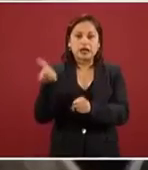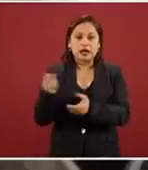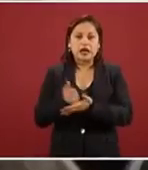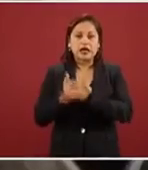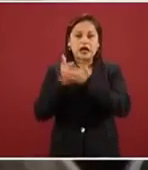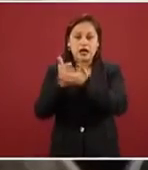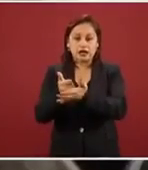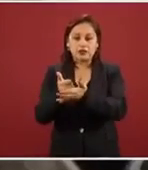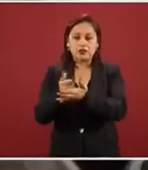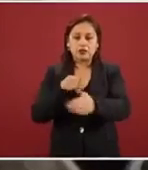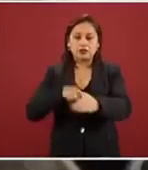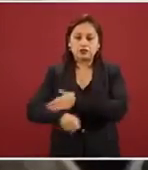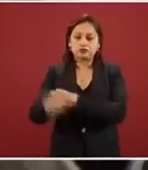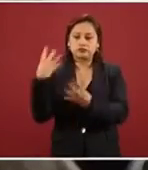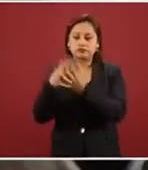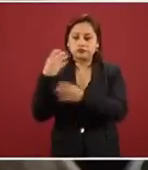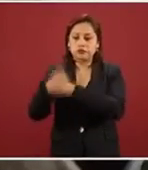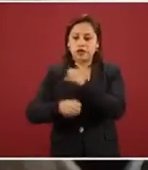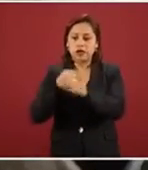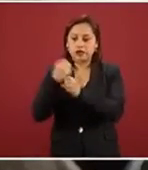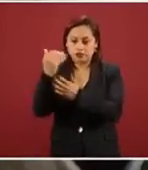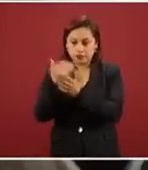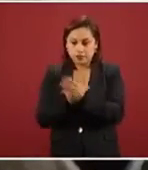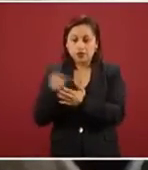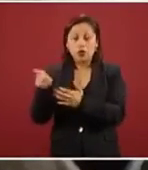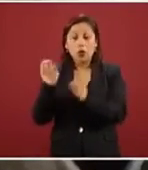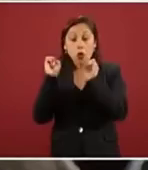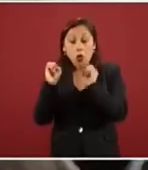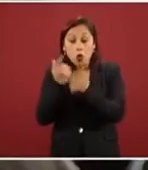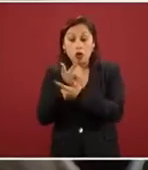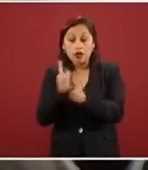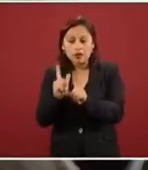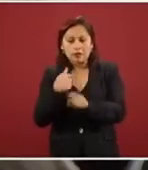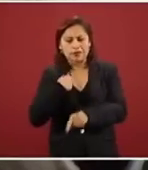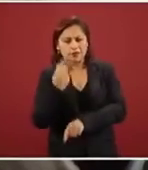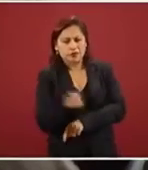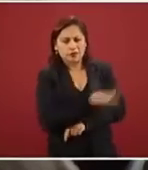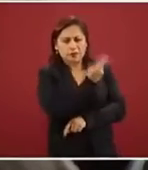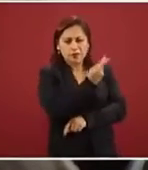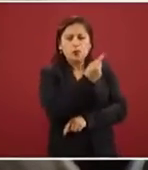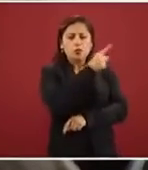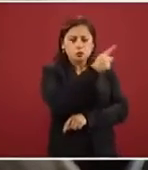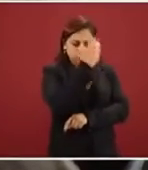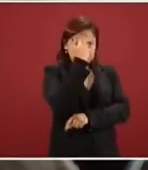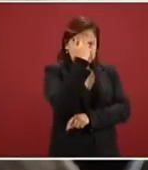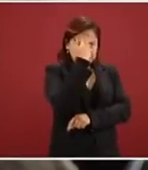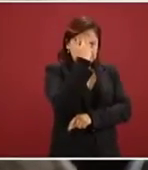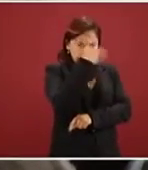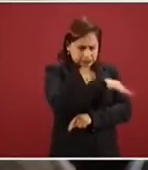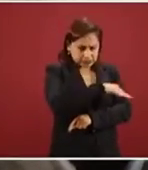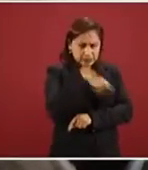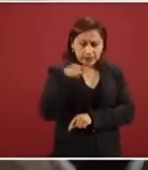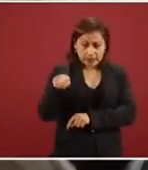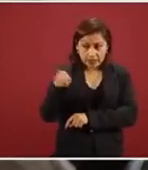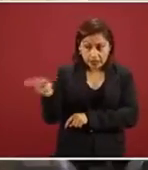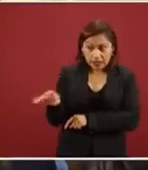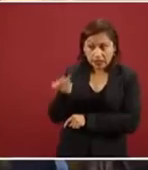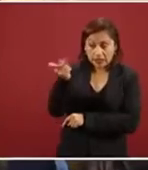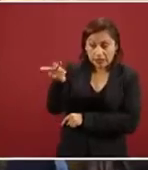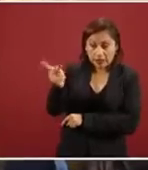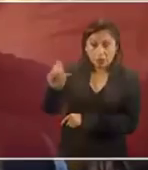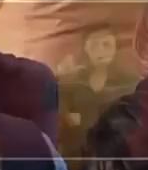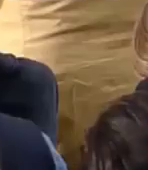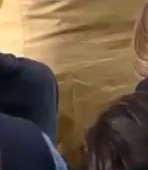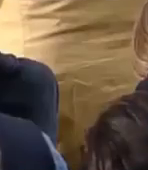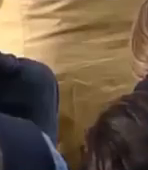la libertad. La pregunta es, ¿sabe usted si ha solicitado García Luna los servicios consulares